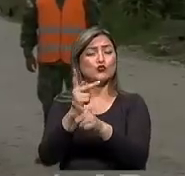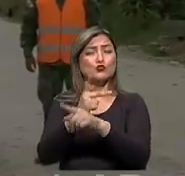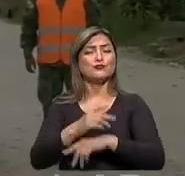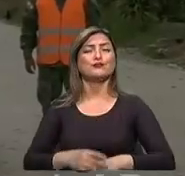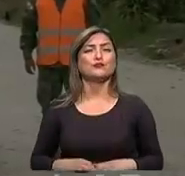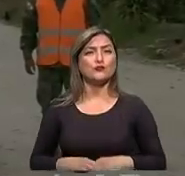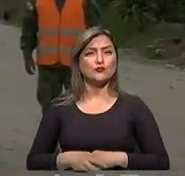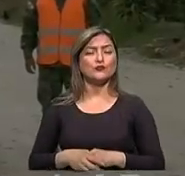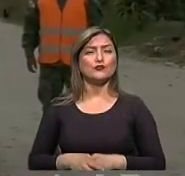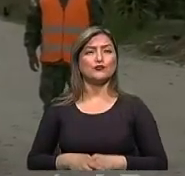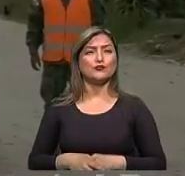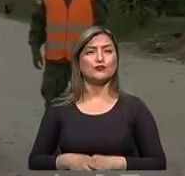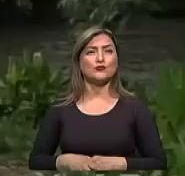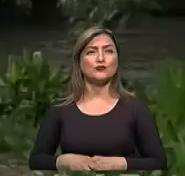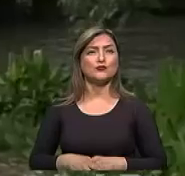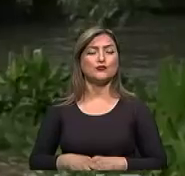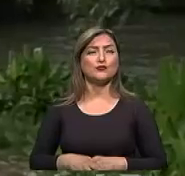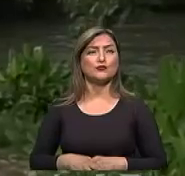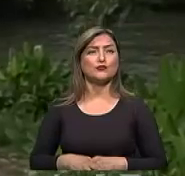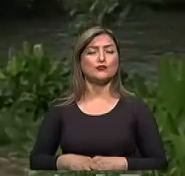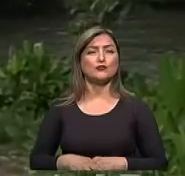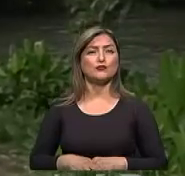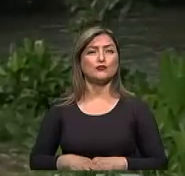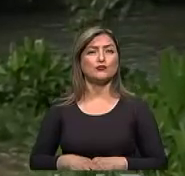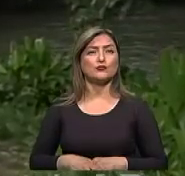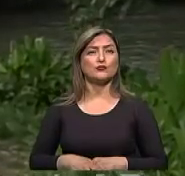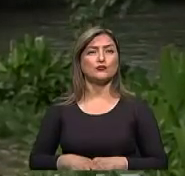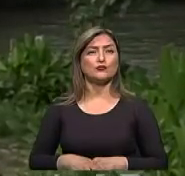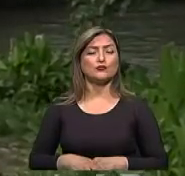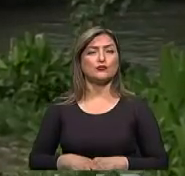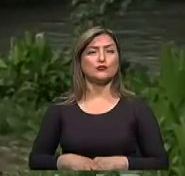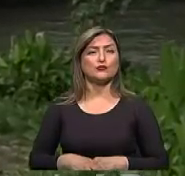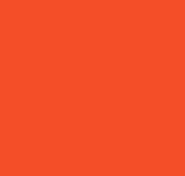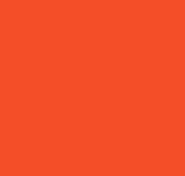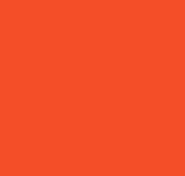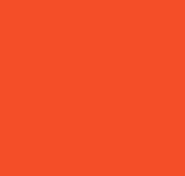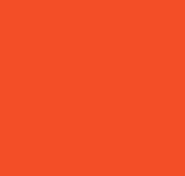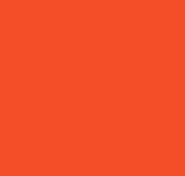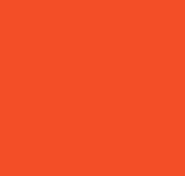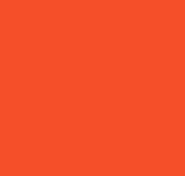cantón Taisha, provincia de Morona, Santiago, Wilson Cabrera, 24 horas.